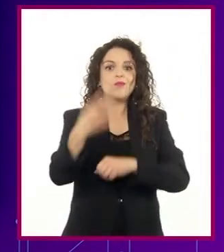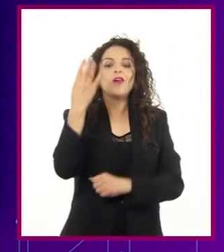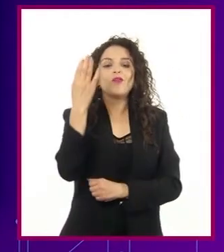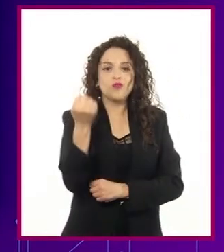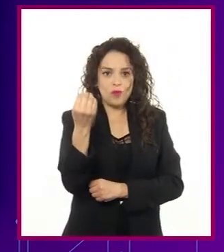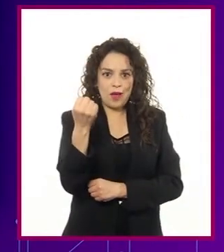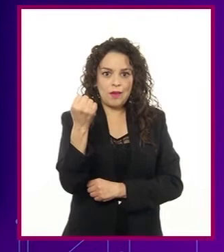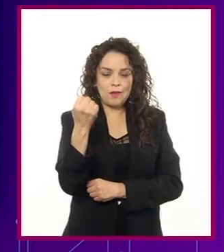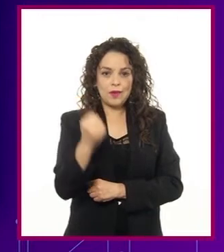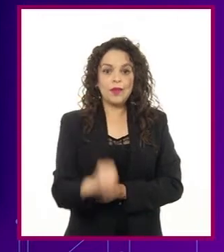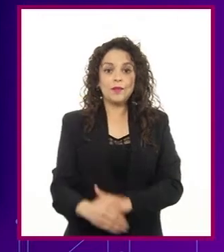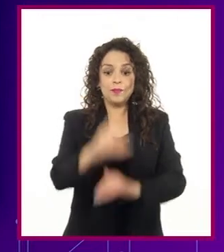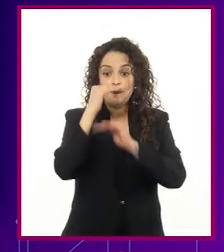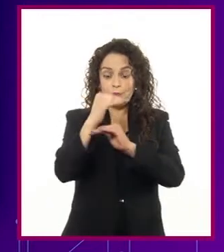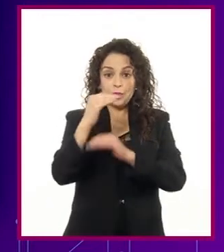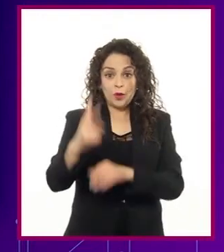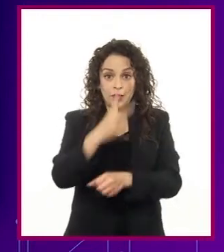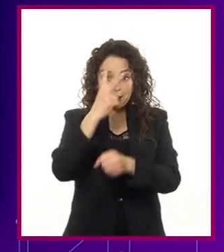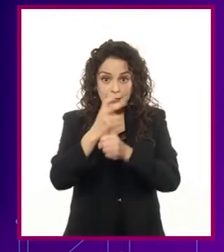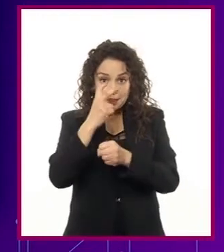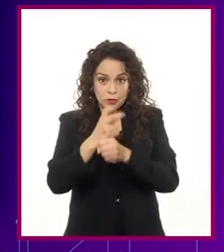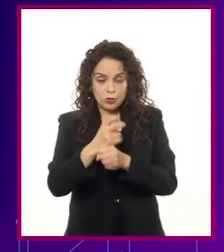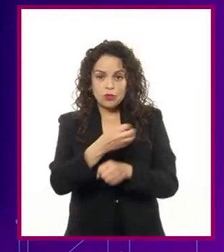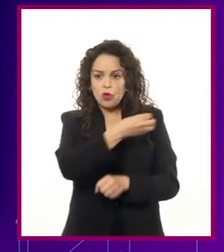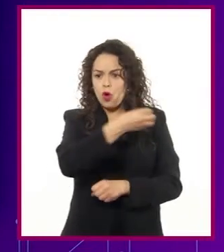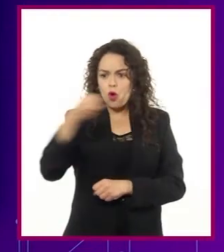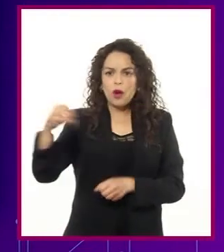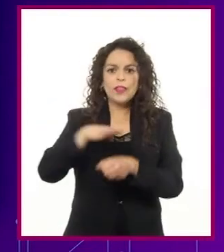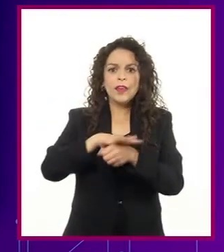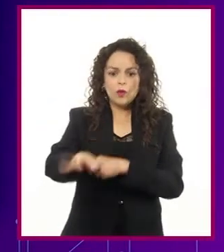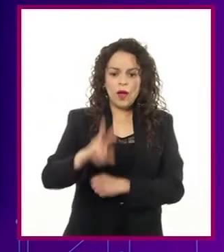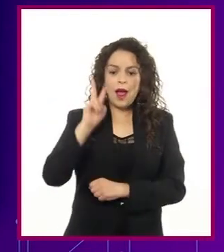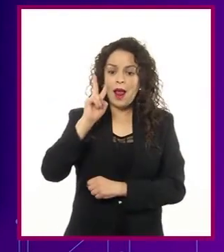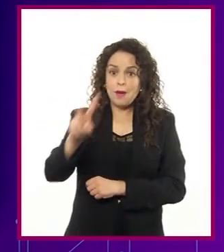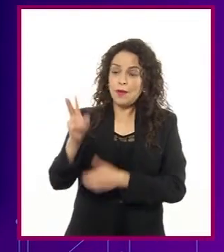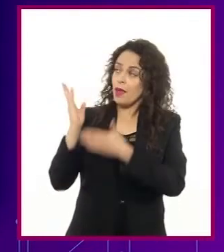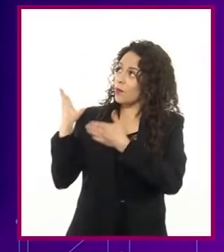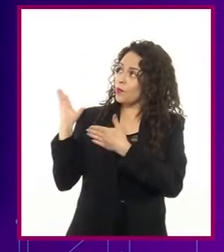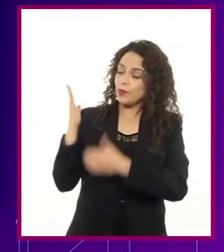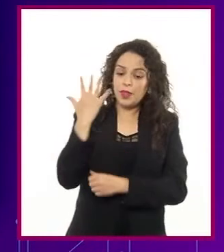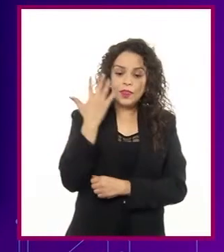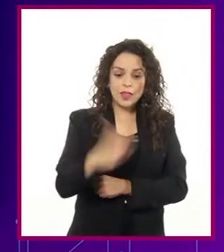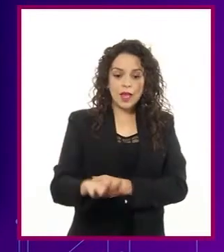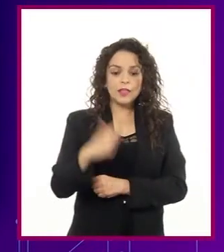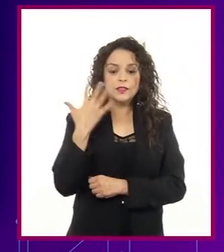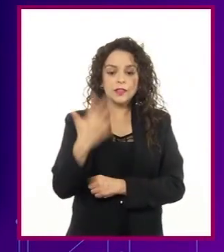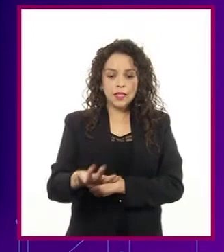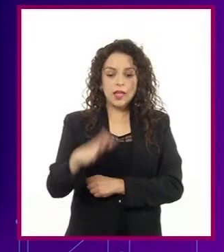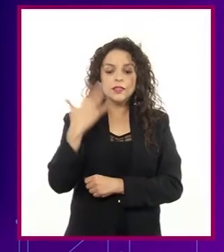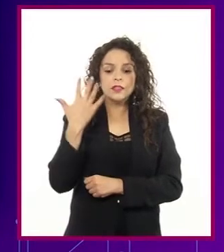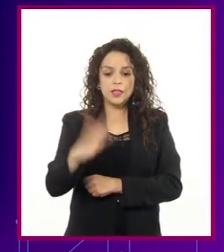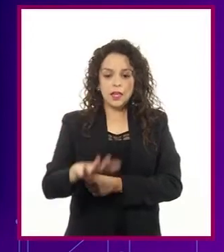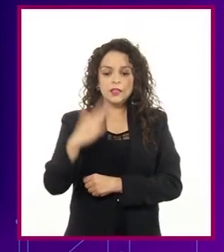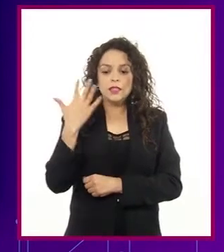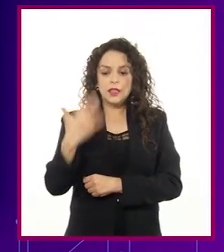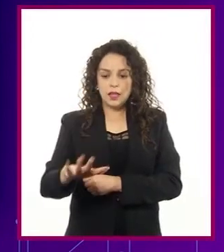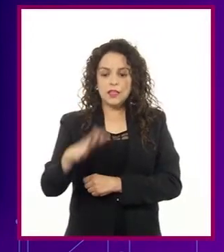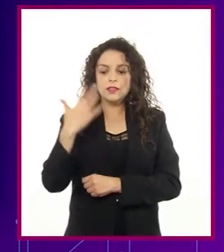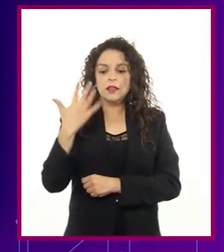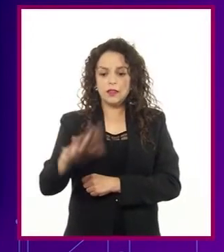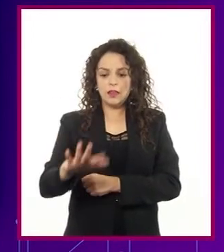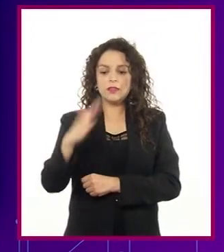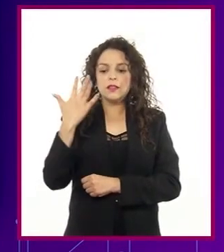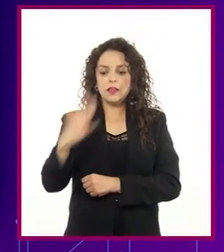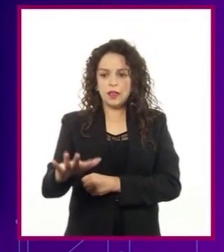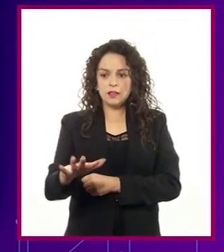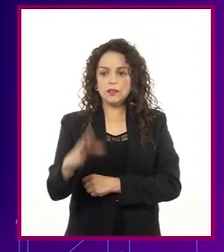2, el orden es 10, 10, 10, 10, 10,